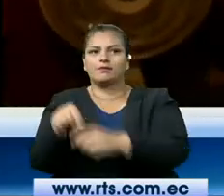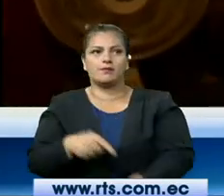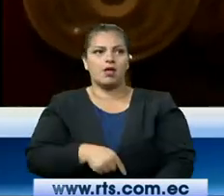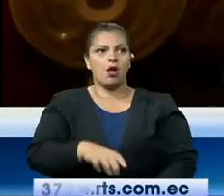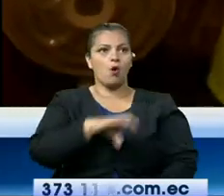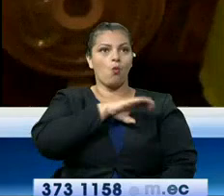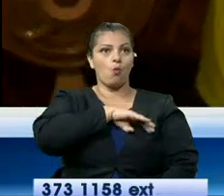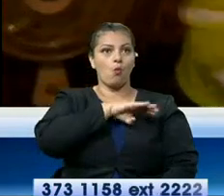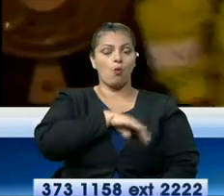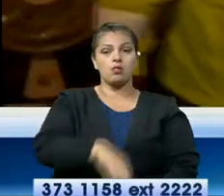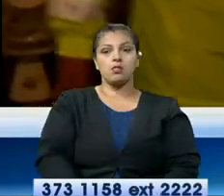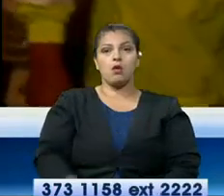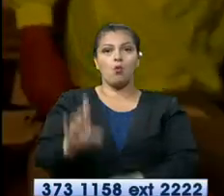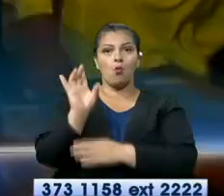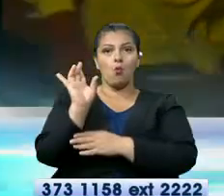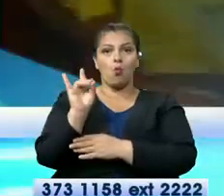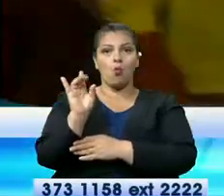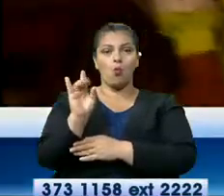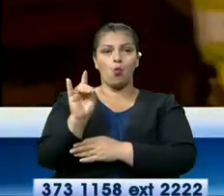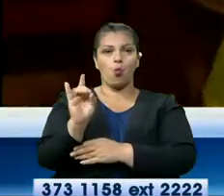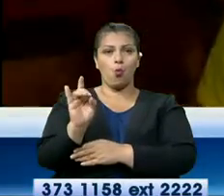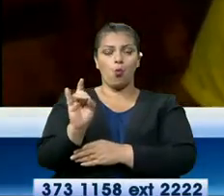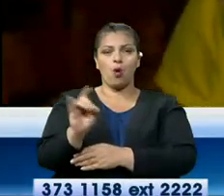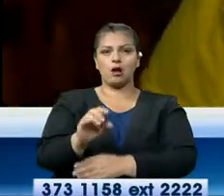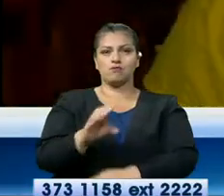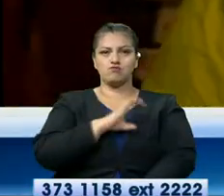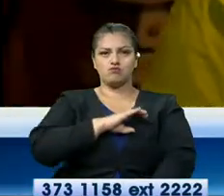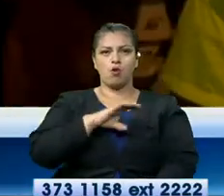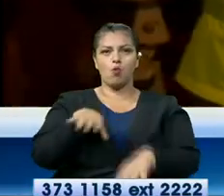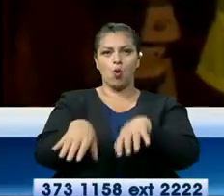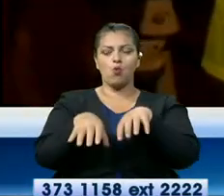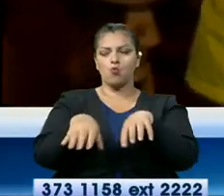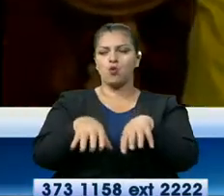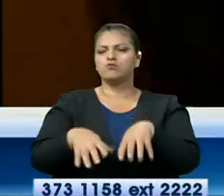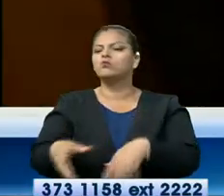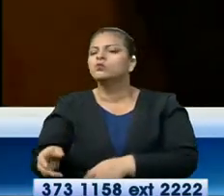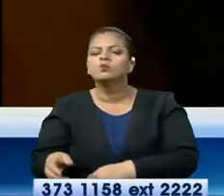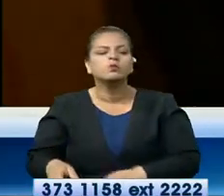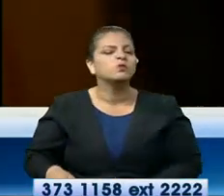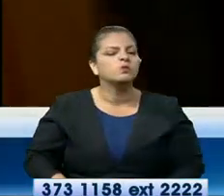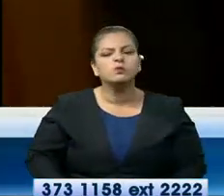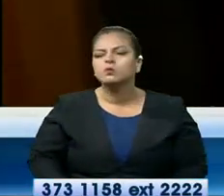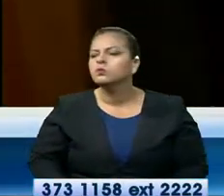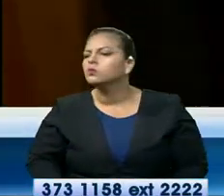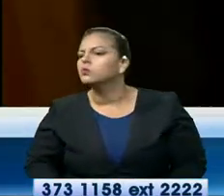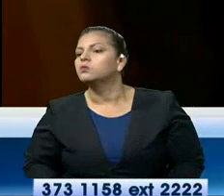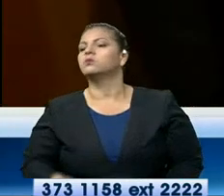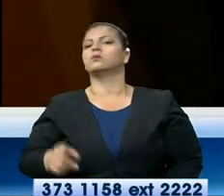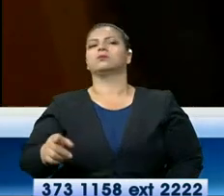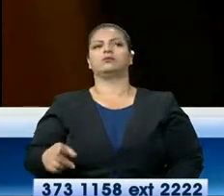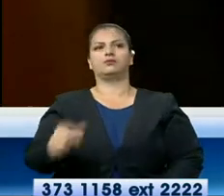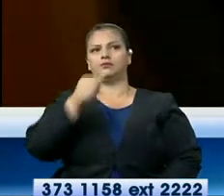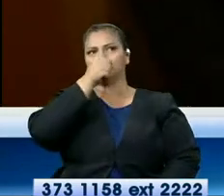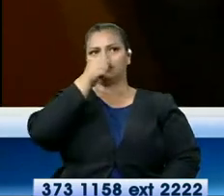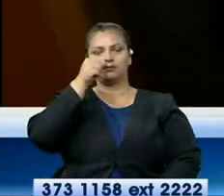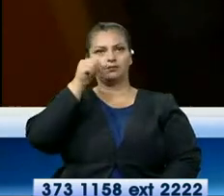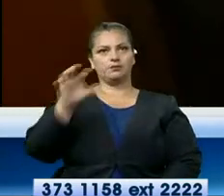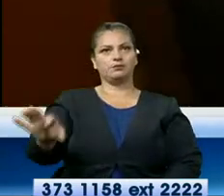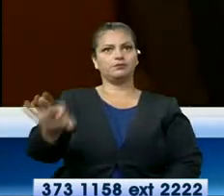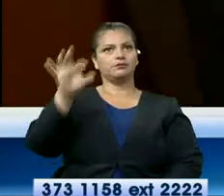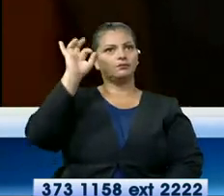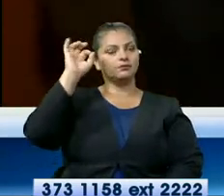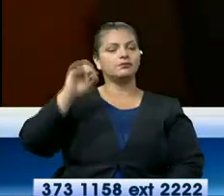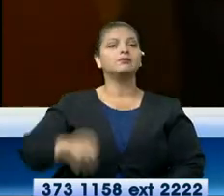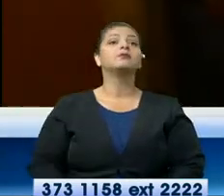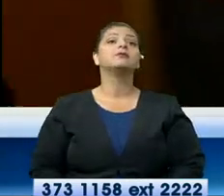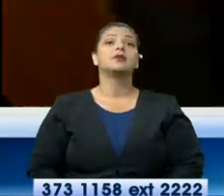a tres personas, una de ellas alias Chibolo, quien lideraría una banda de microtraficantes a la que la